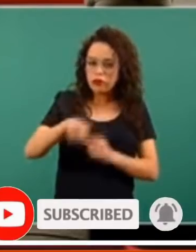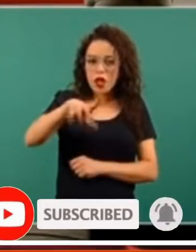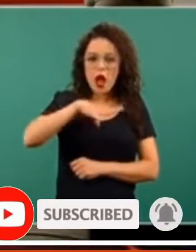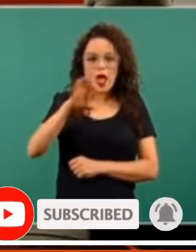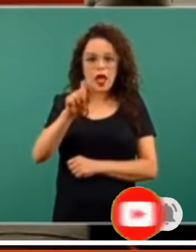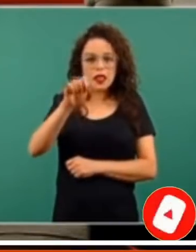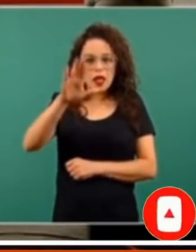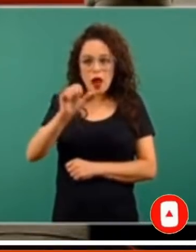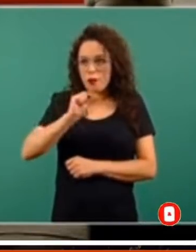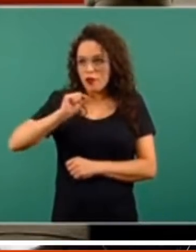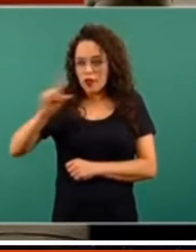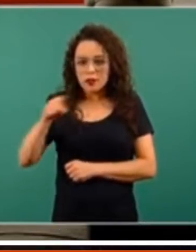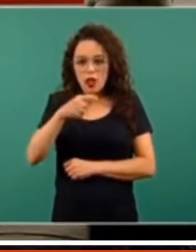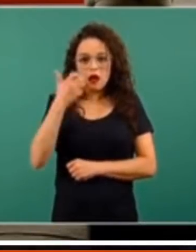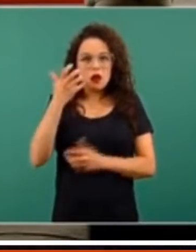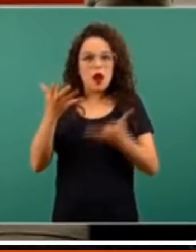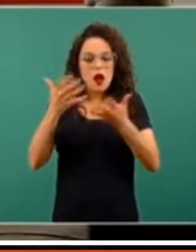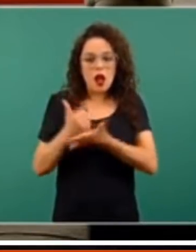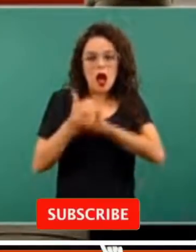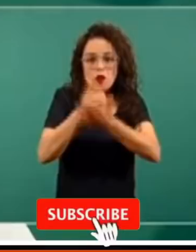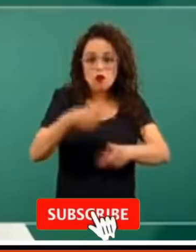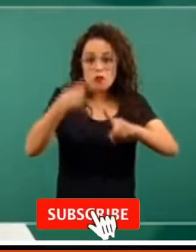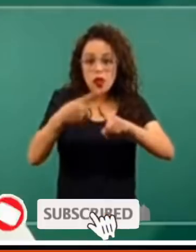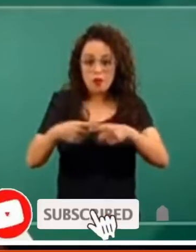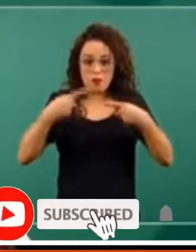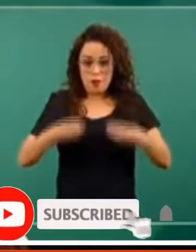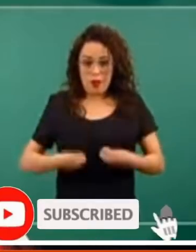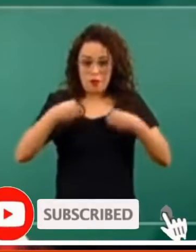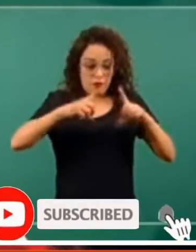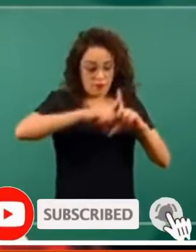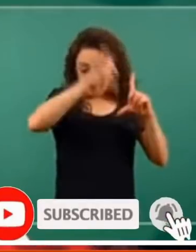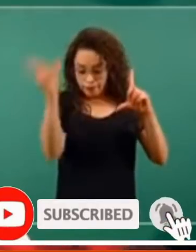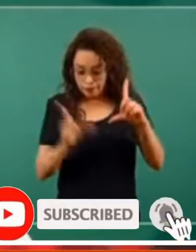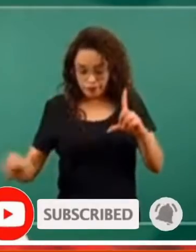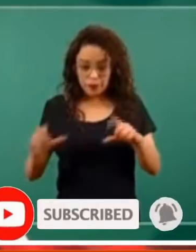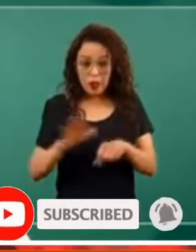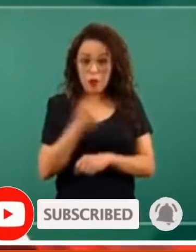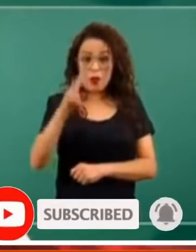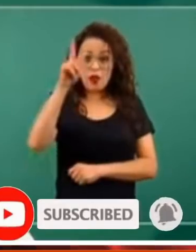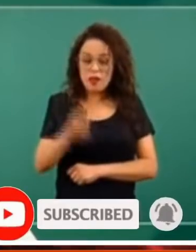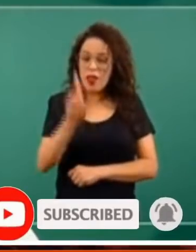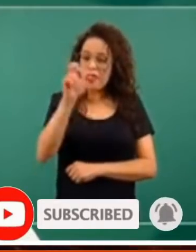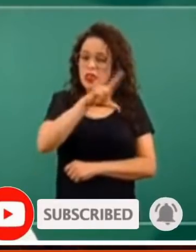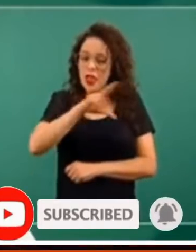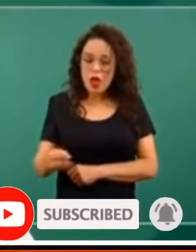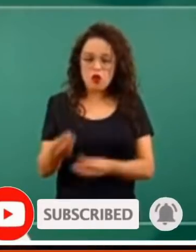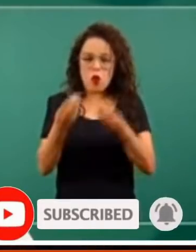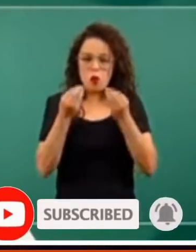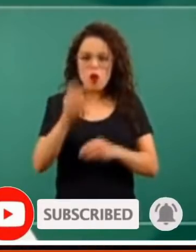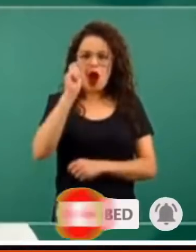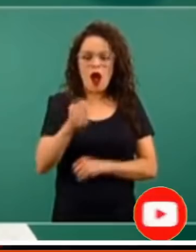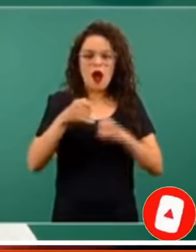de ayudar al pueblo de México, con la conciencia del daño que causa la infodemia, la desinformación,